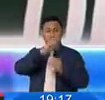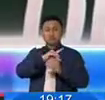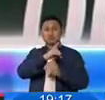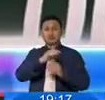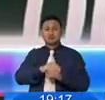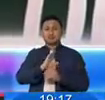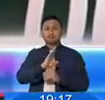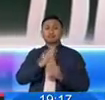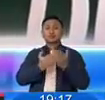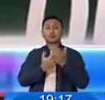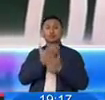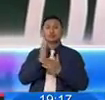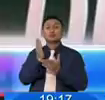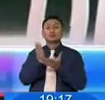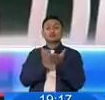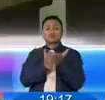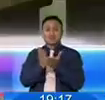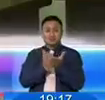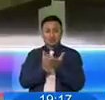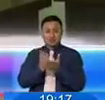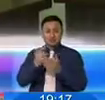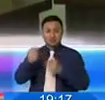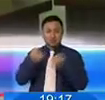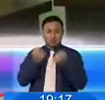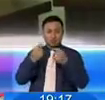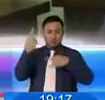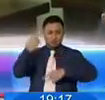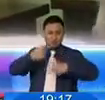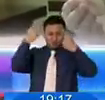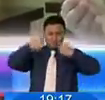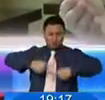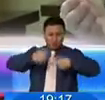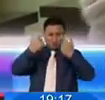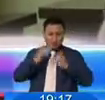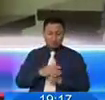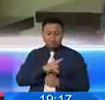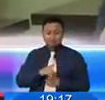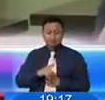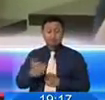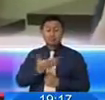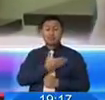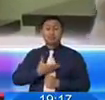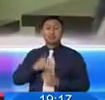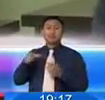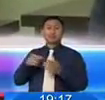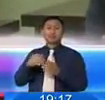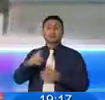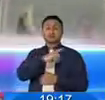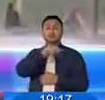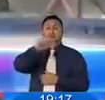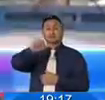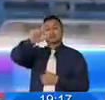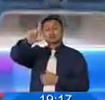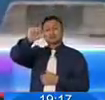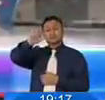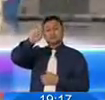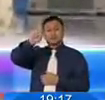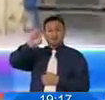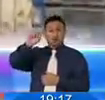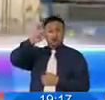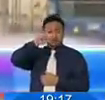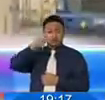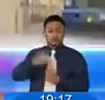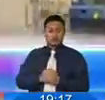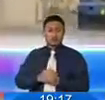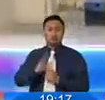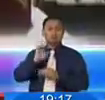eliminación de la tasa de servicio y control aduanero. Según el presidente de la Cámara de Comercio de Quito, Patricio Alarcón, los recursos interpuestos por el Ecuador